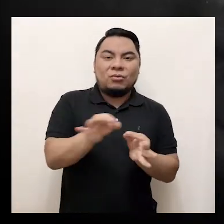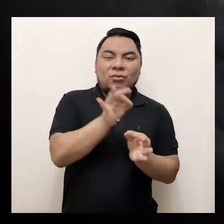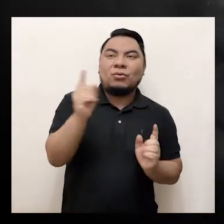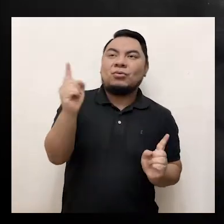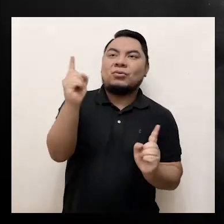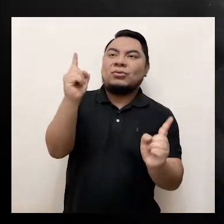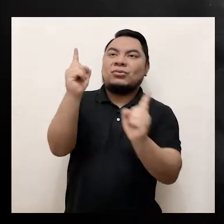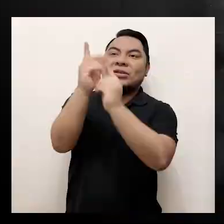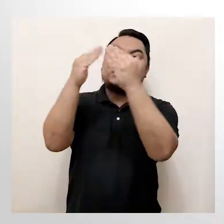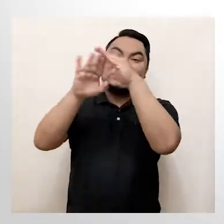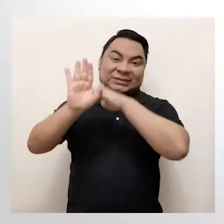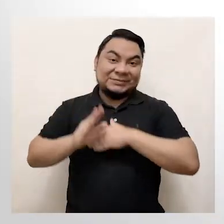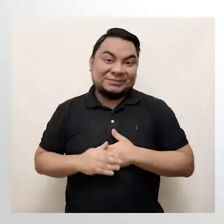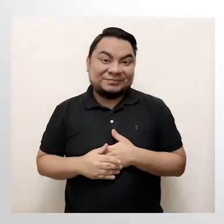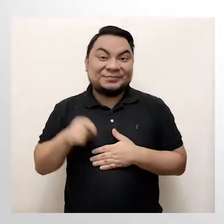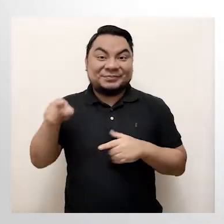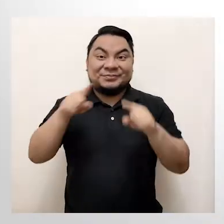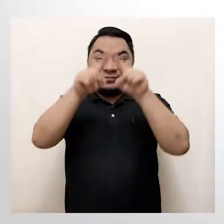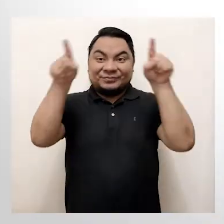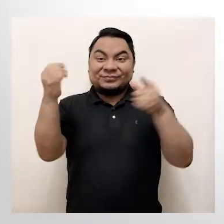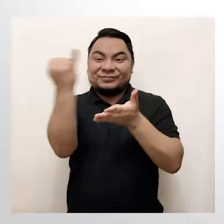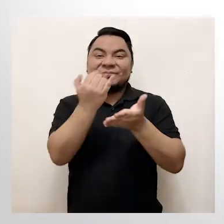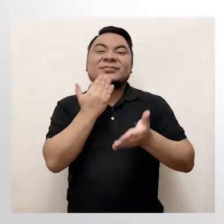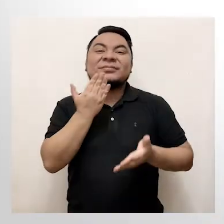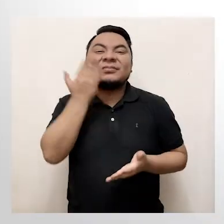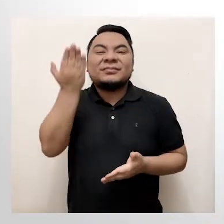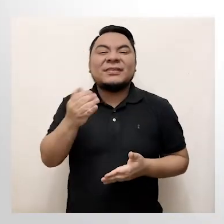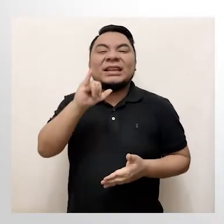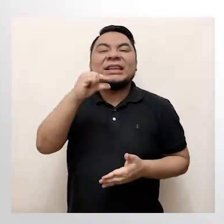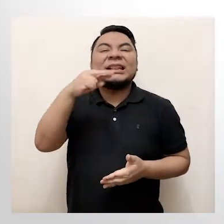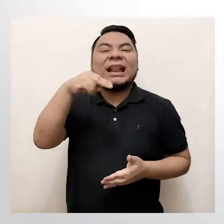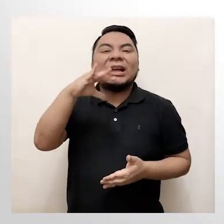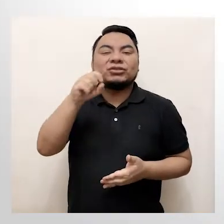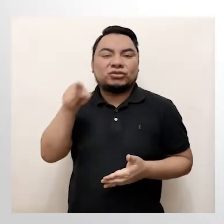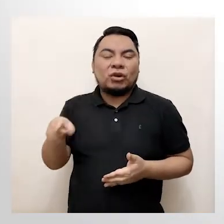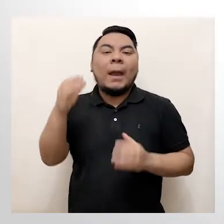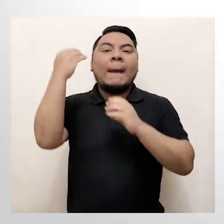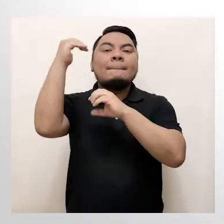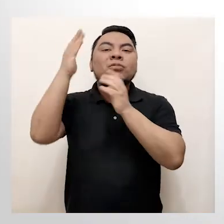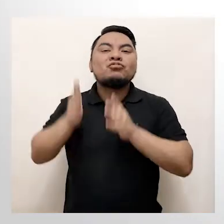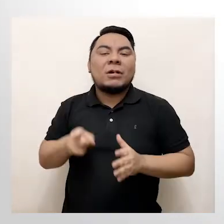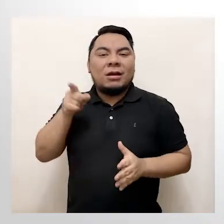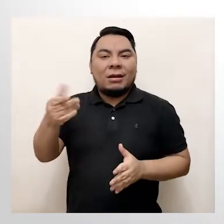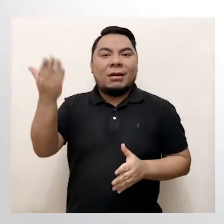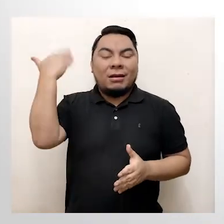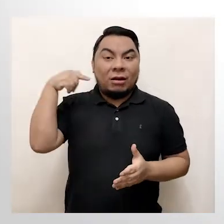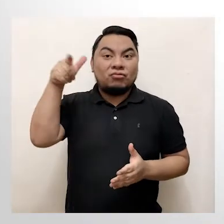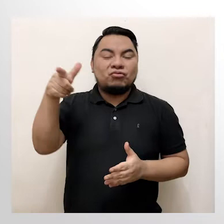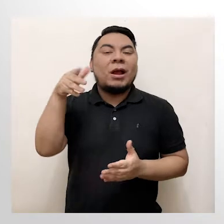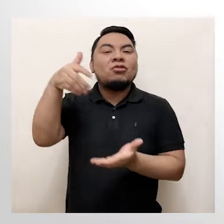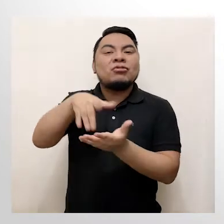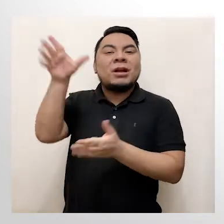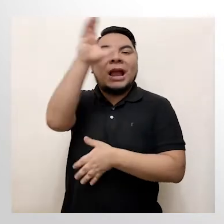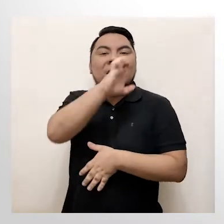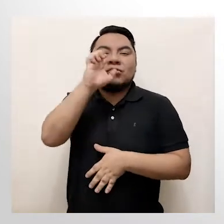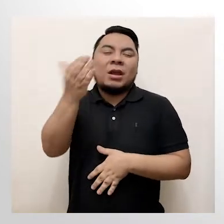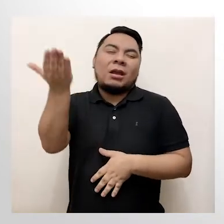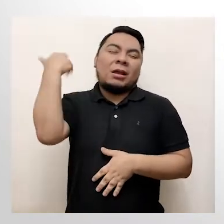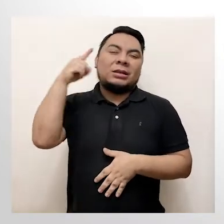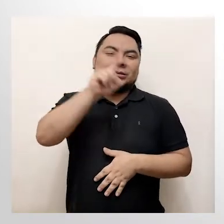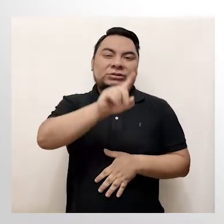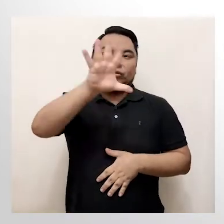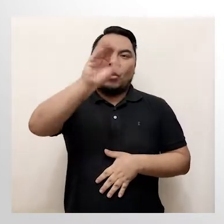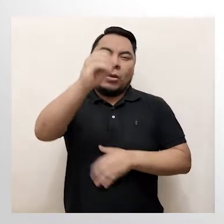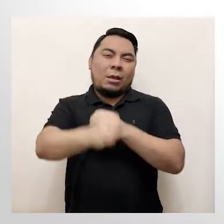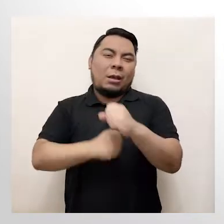pueda llegar al cielo. Este cuadro lo pintó Ignacio Merino, artista piurano formado en academias europeas hace más